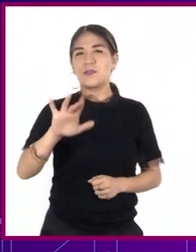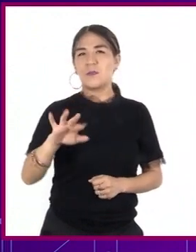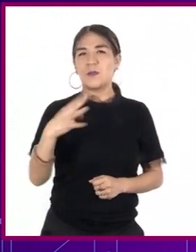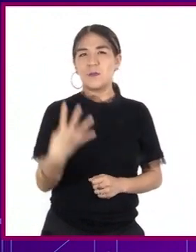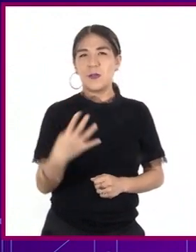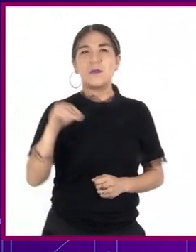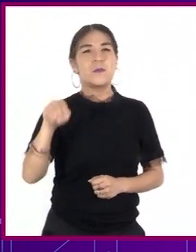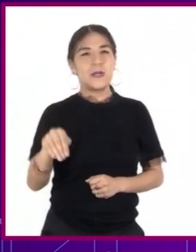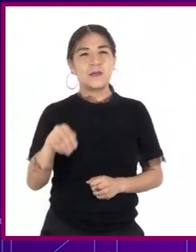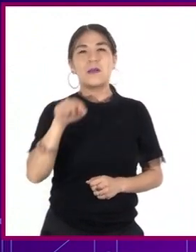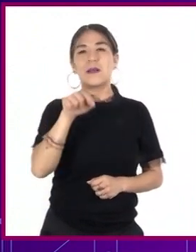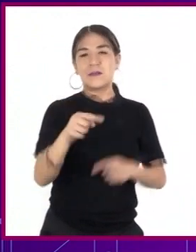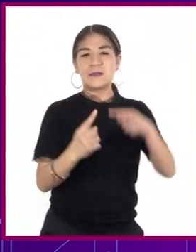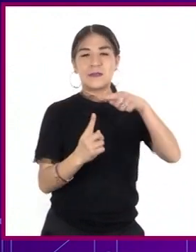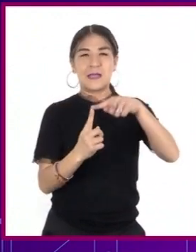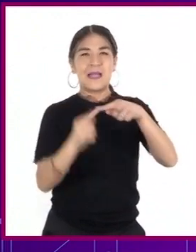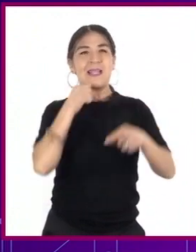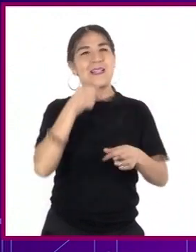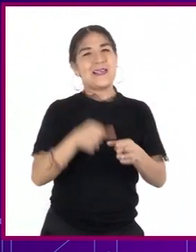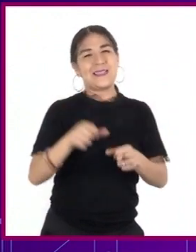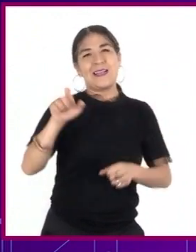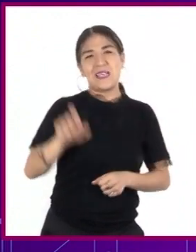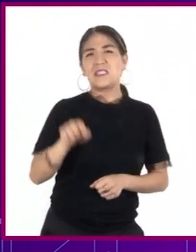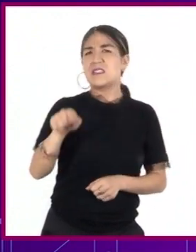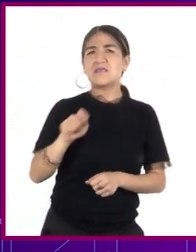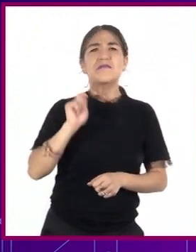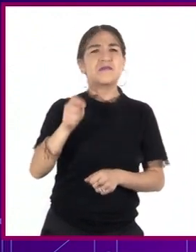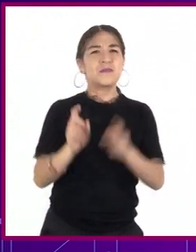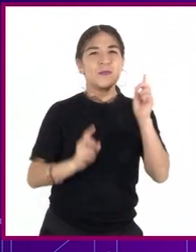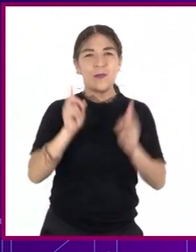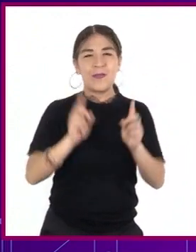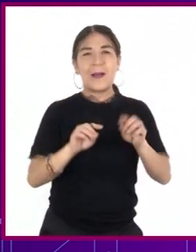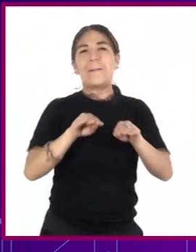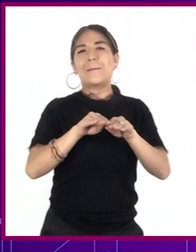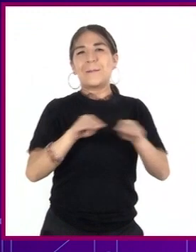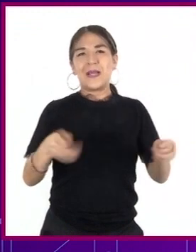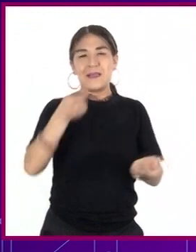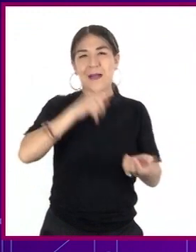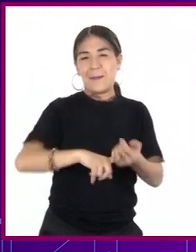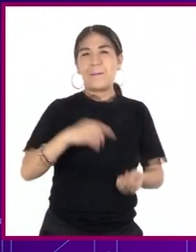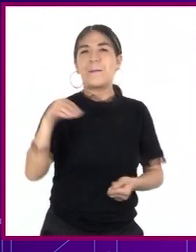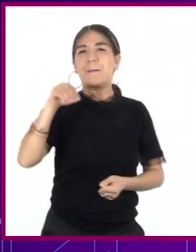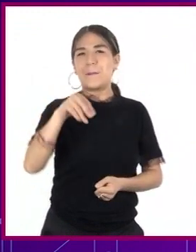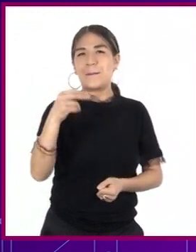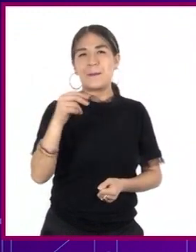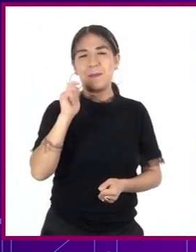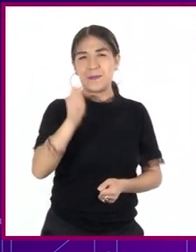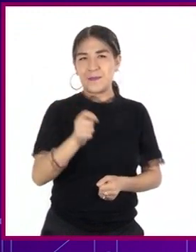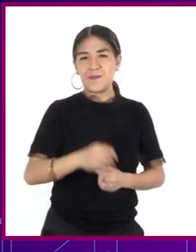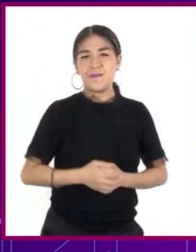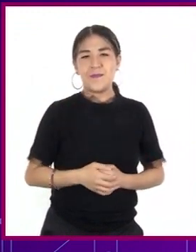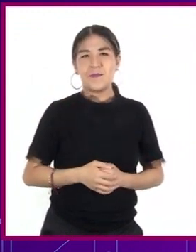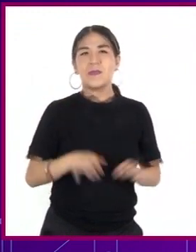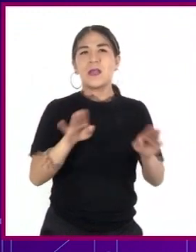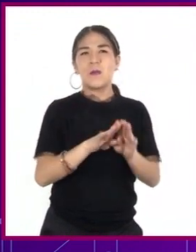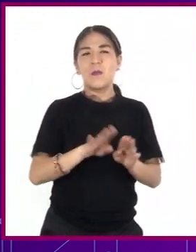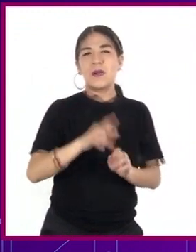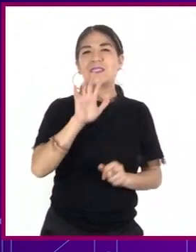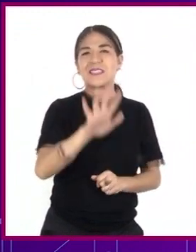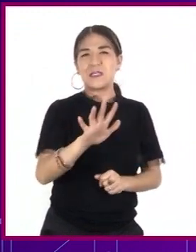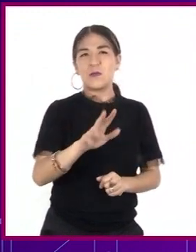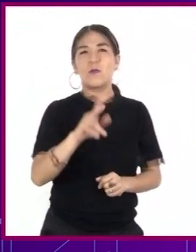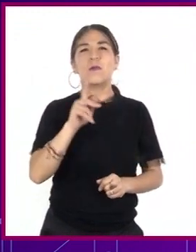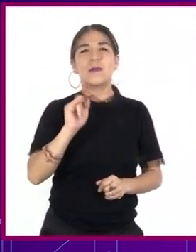0.0254 metros es a X, que representa la medida en metros, equivalente a 5